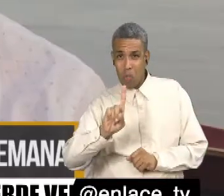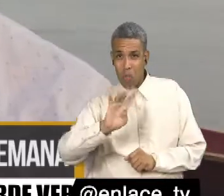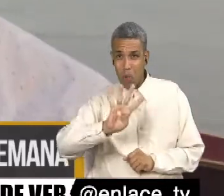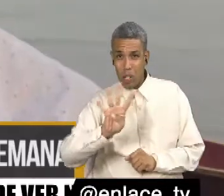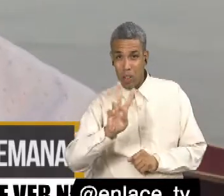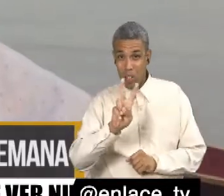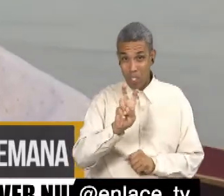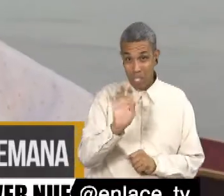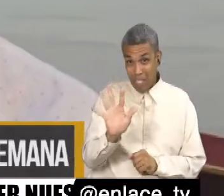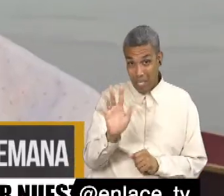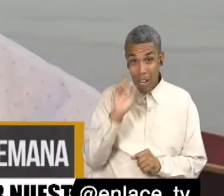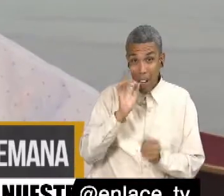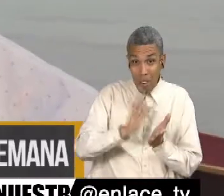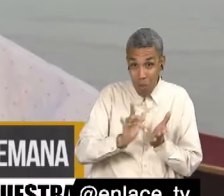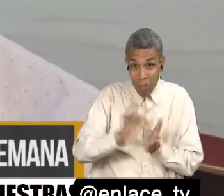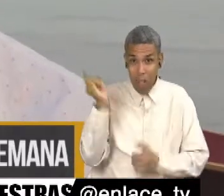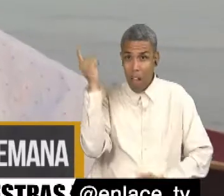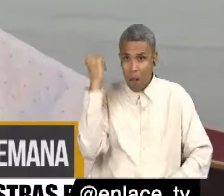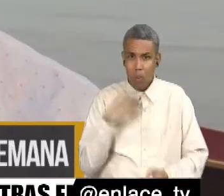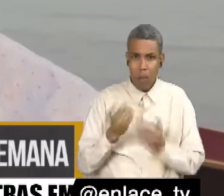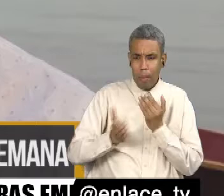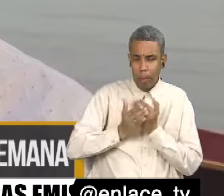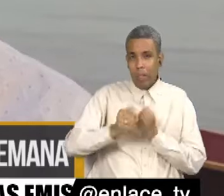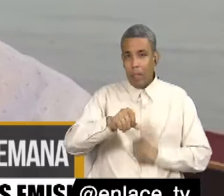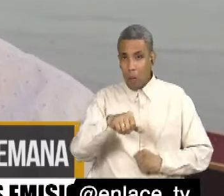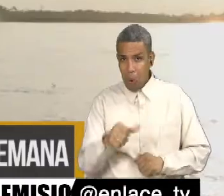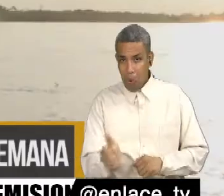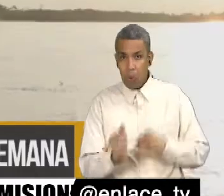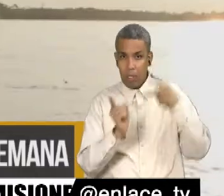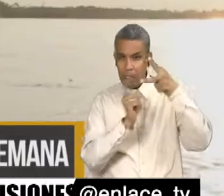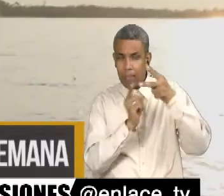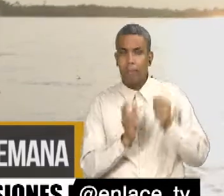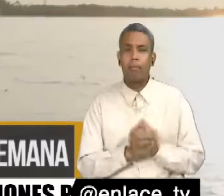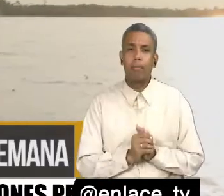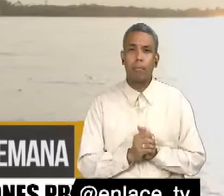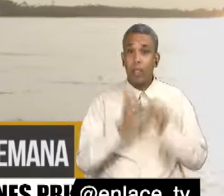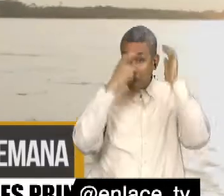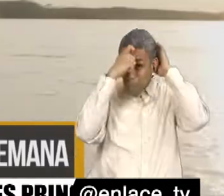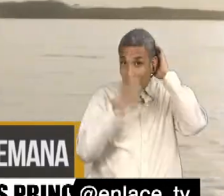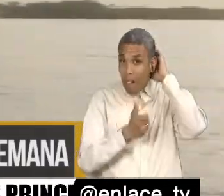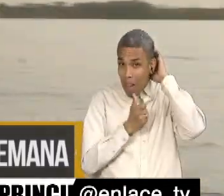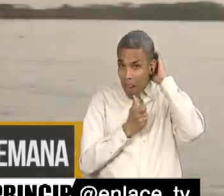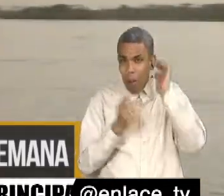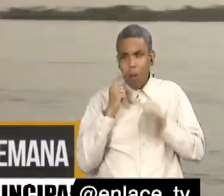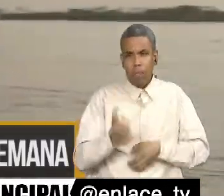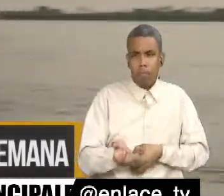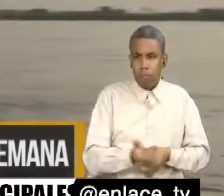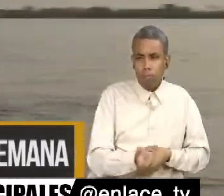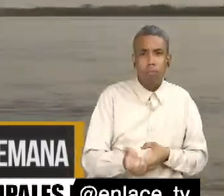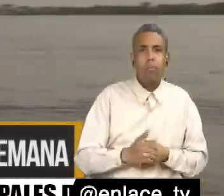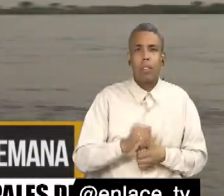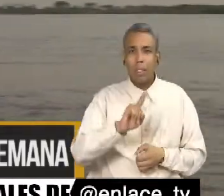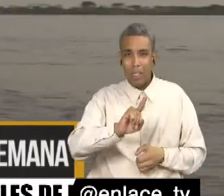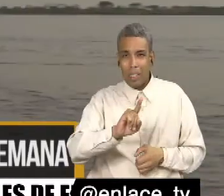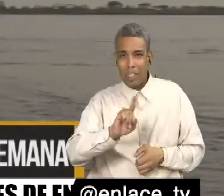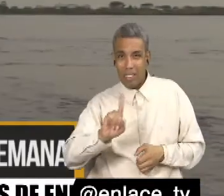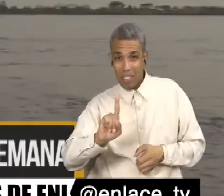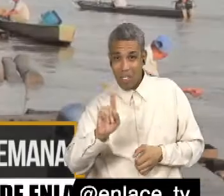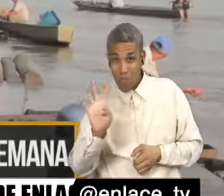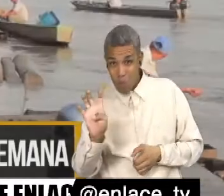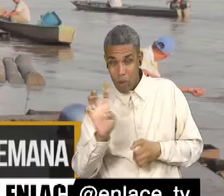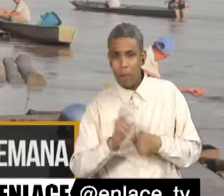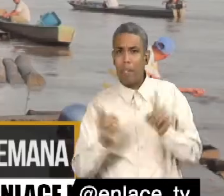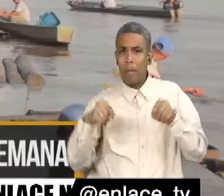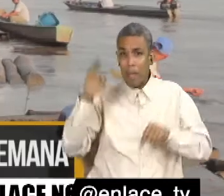350-261-4475, que es la línea de emergencias de medio ambiente. Tenemos también la de el cuerpo de bomberos, que es la 119, también la